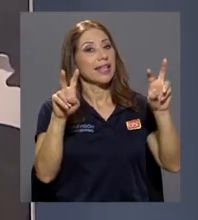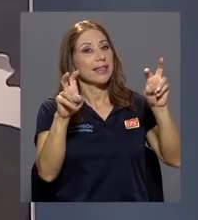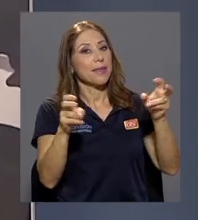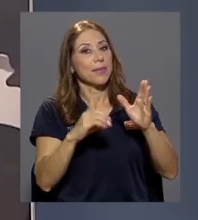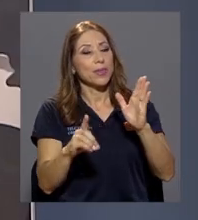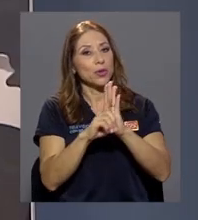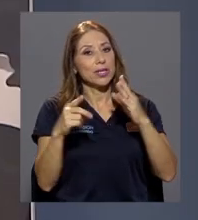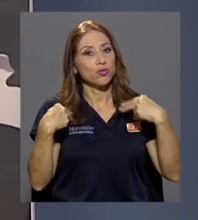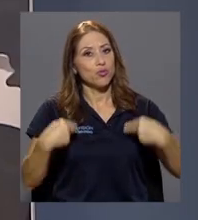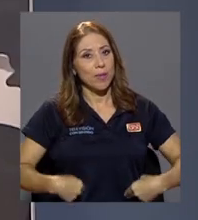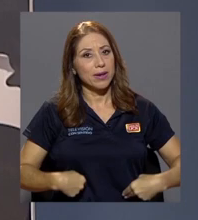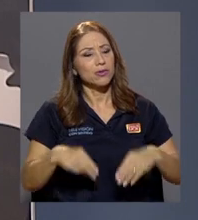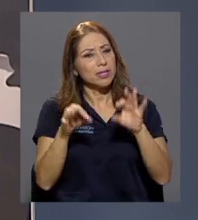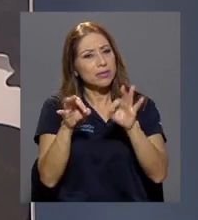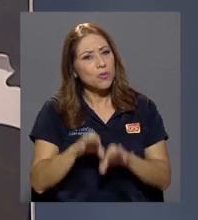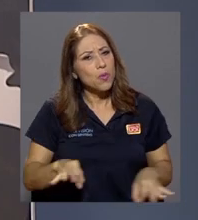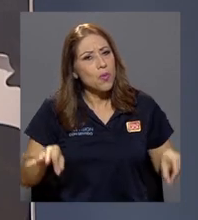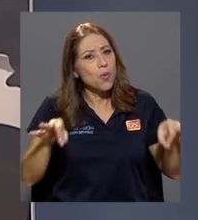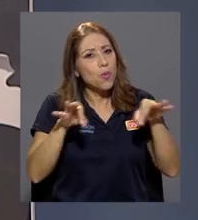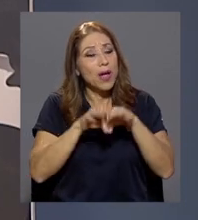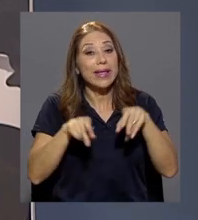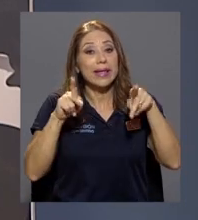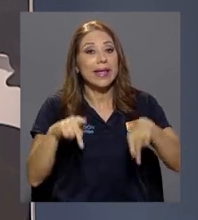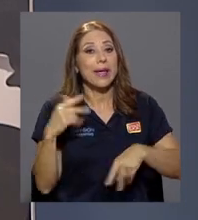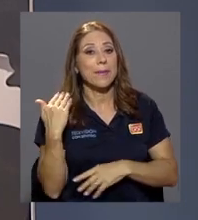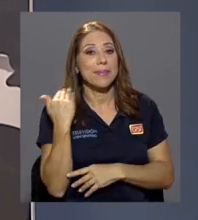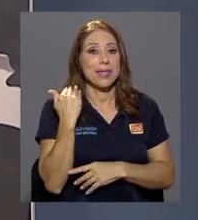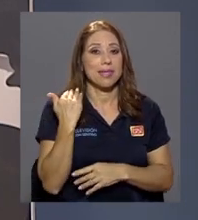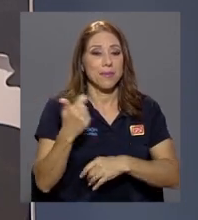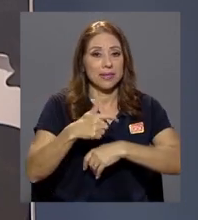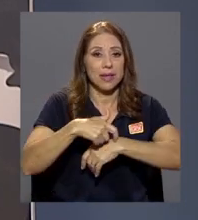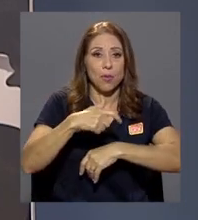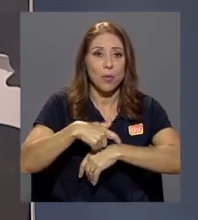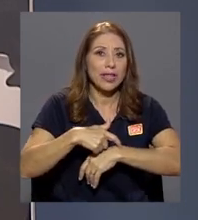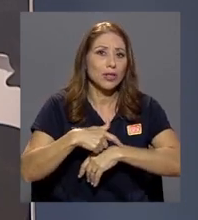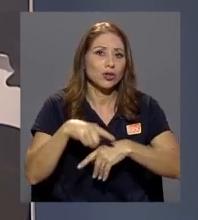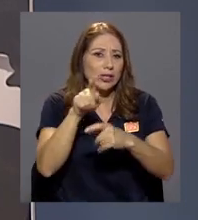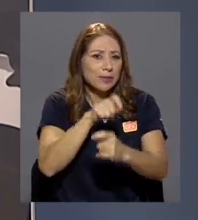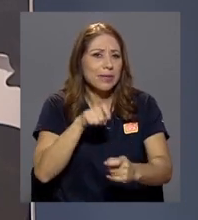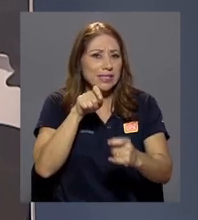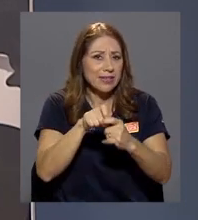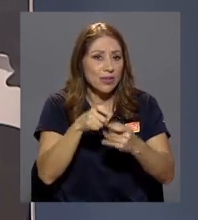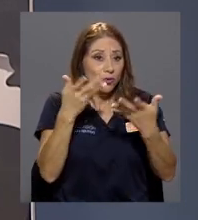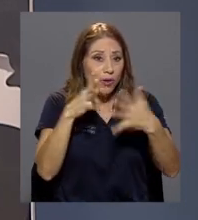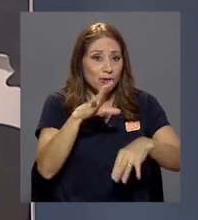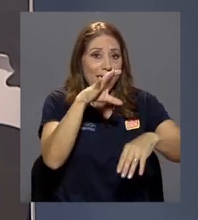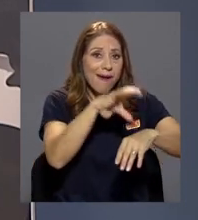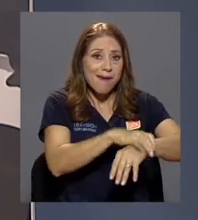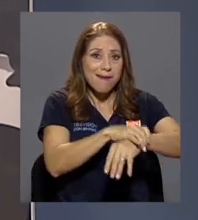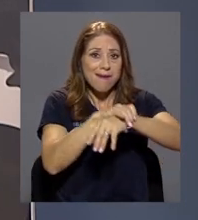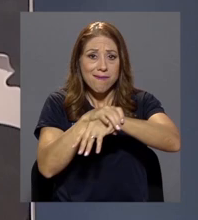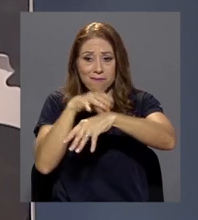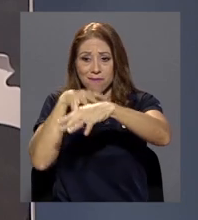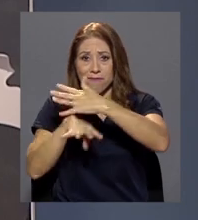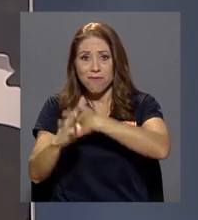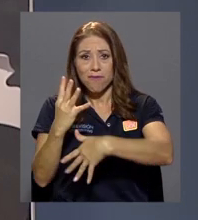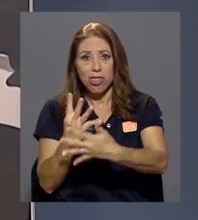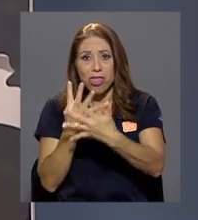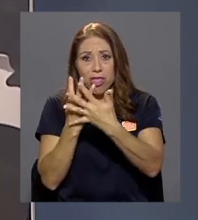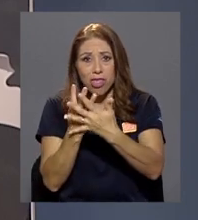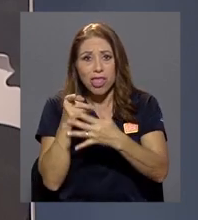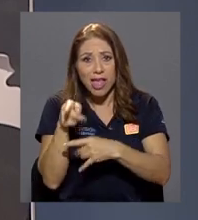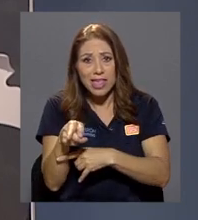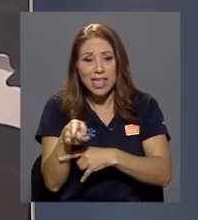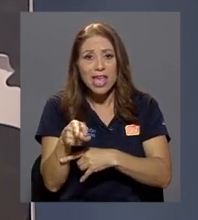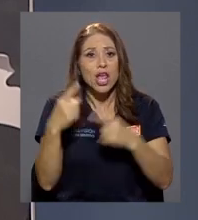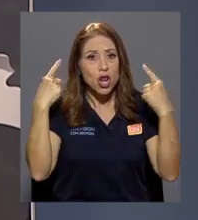el ámbito de los derechos humanos es fundamental que las víctimas en momentos determinados cuando llegan al sistema penitenciario logren